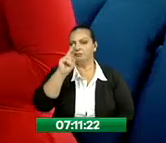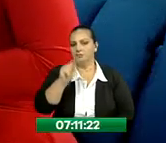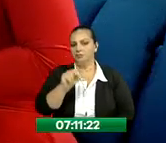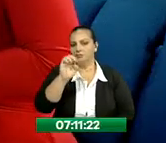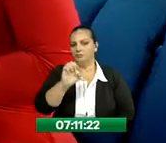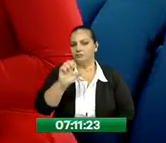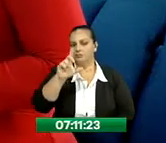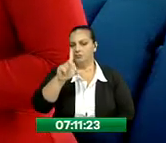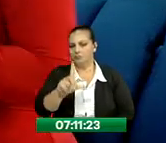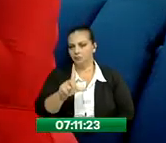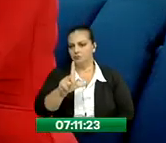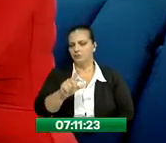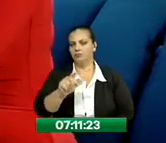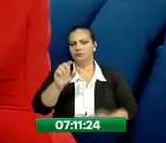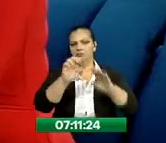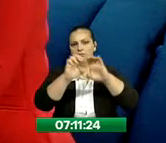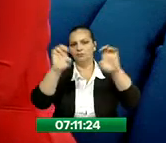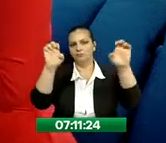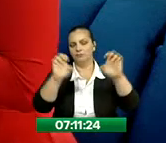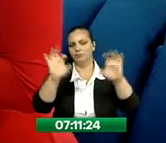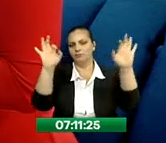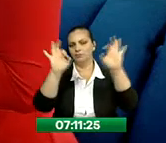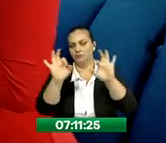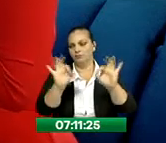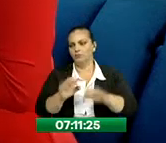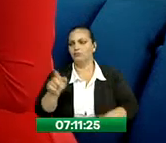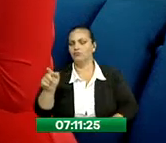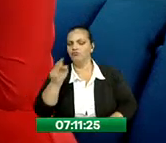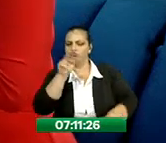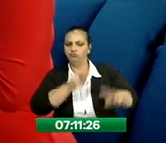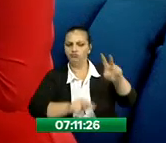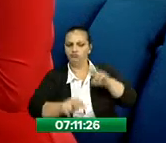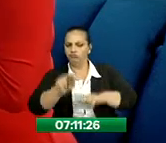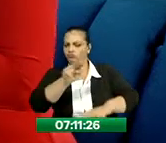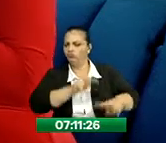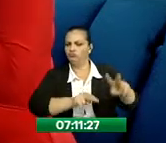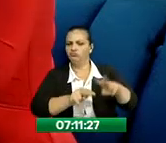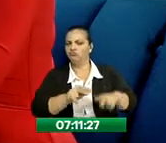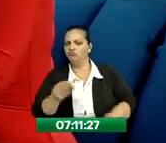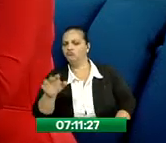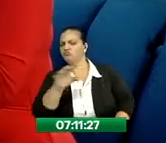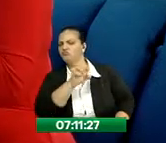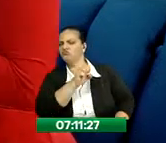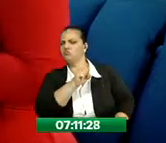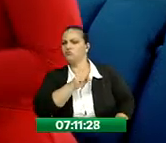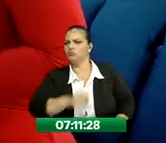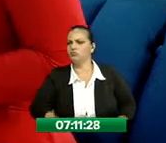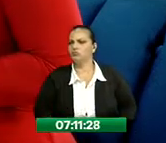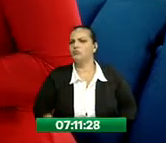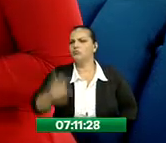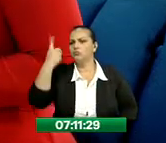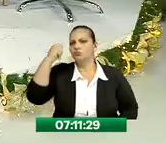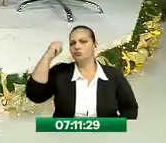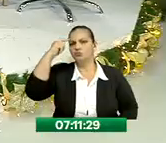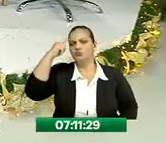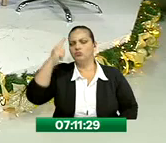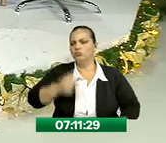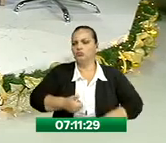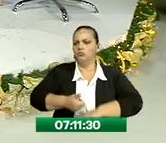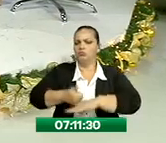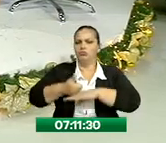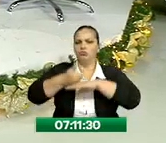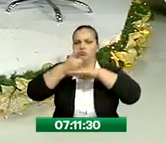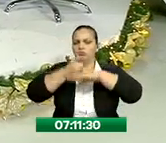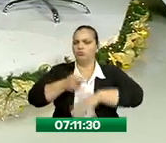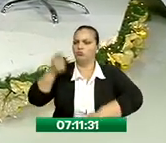al gobierno nacional a través de sus funciones a tomar esta decisión de intervenir? Buenos días, Lisa.